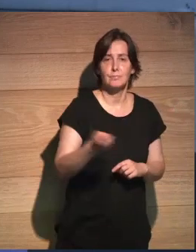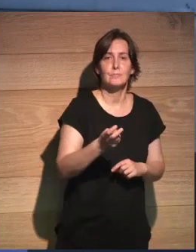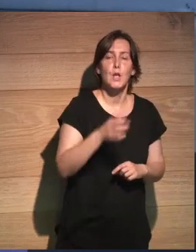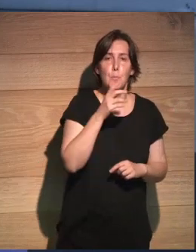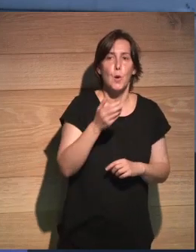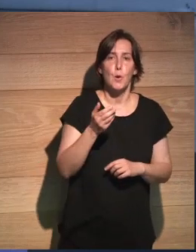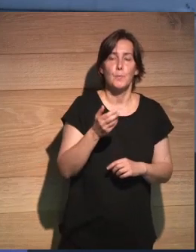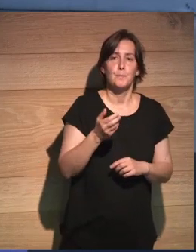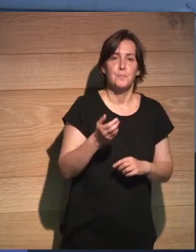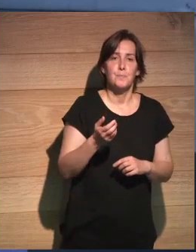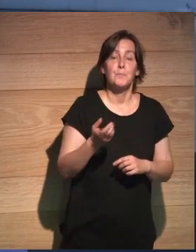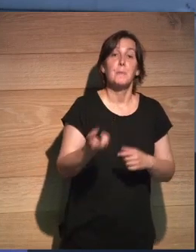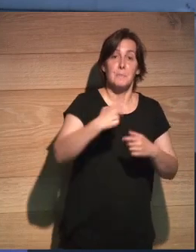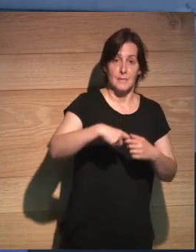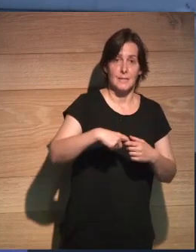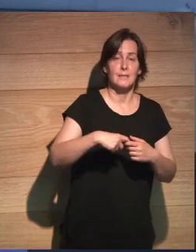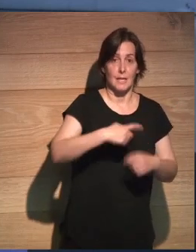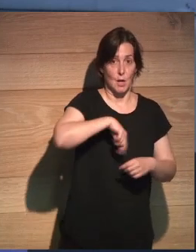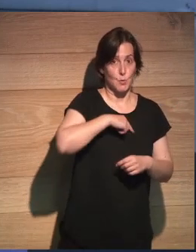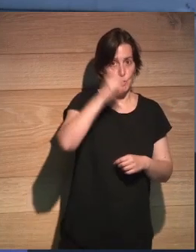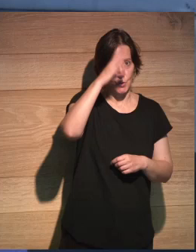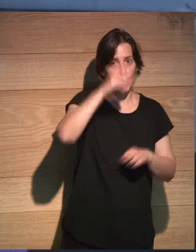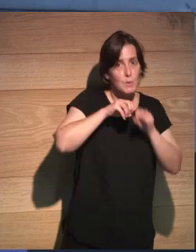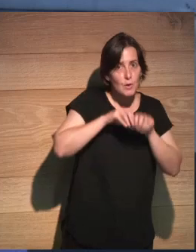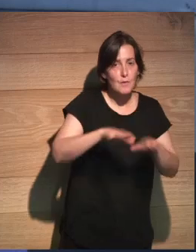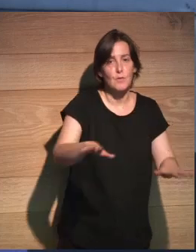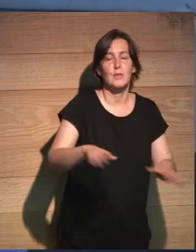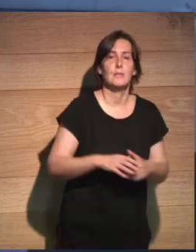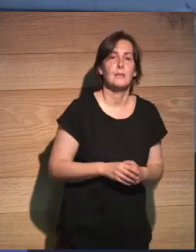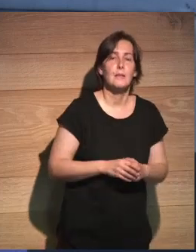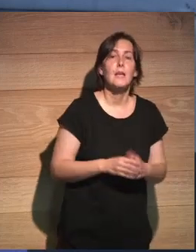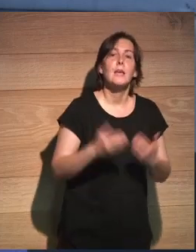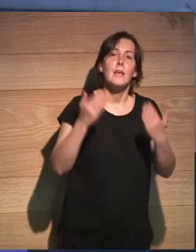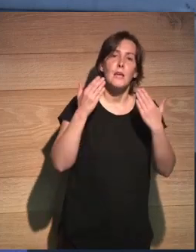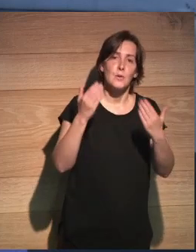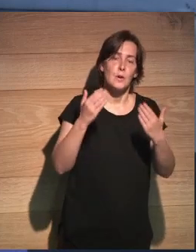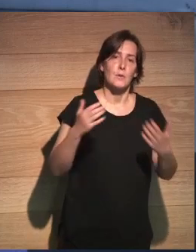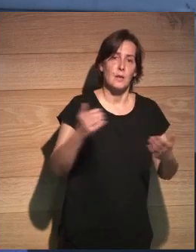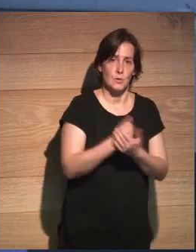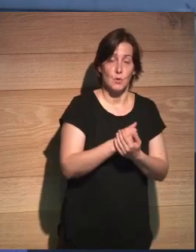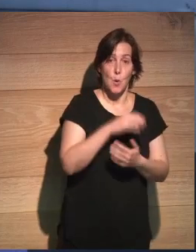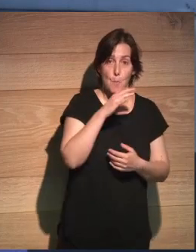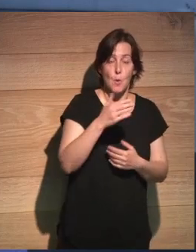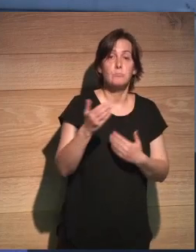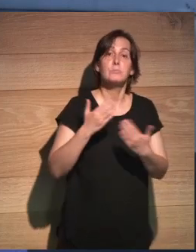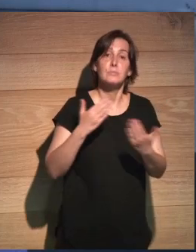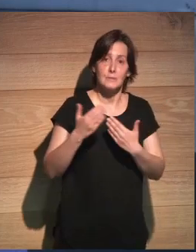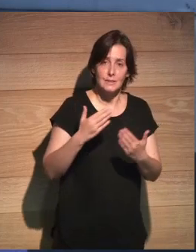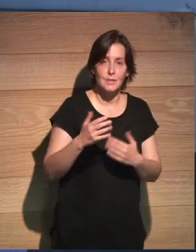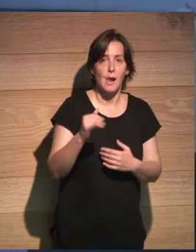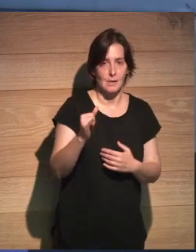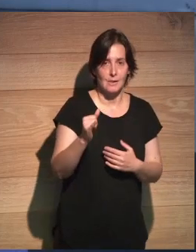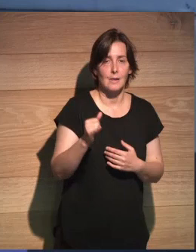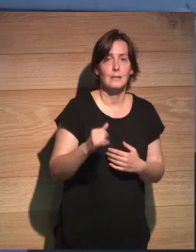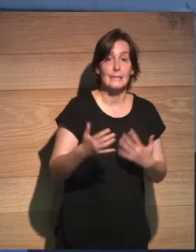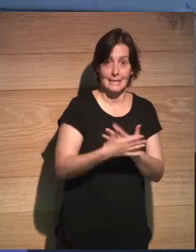de difundir nuestro conocimiento y desde luego darnos la enhorabuena a todos porque exista The Conversation y porque entre